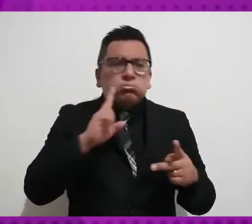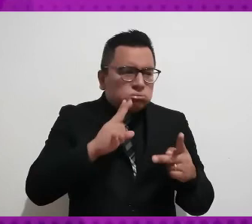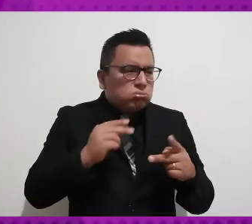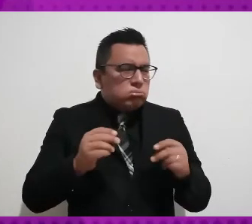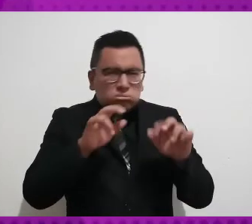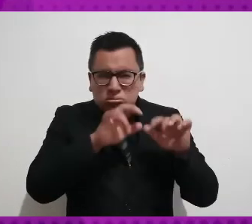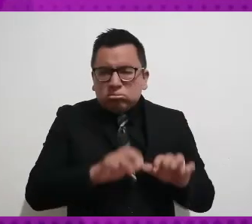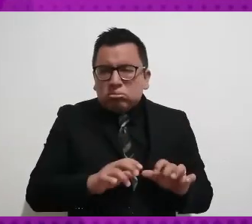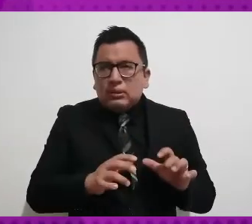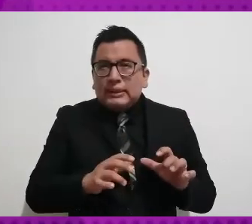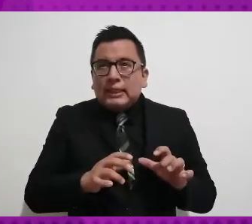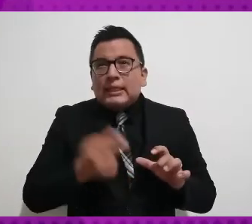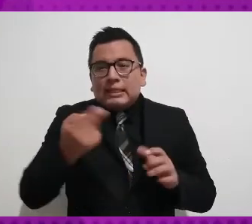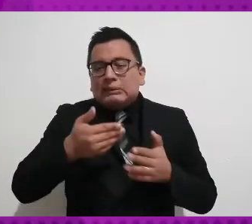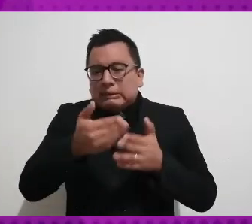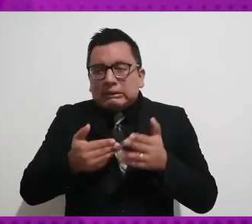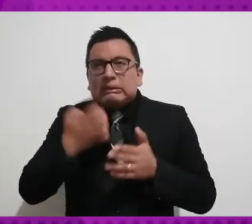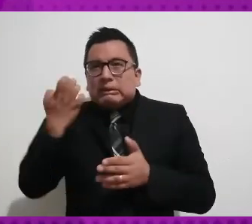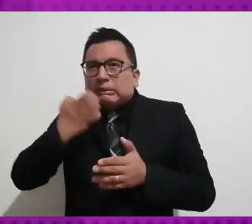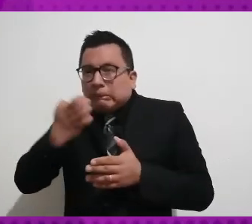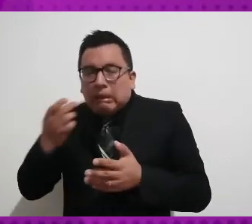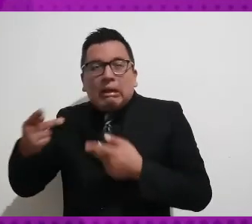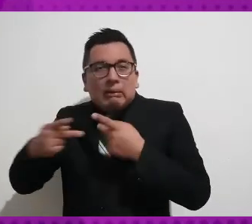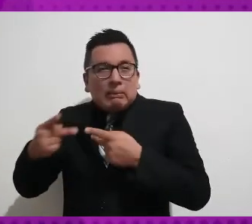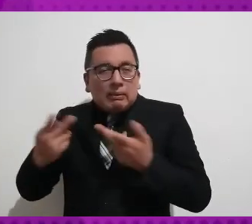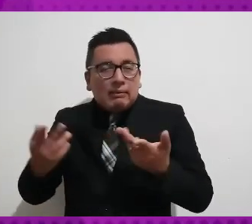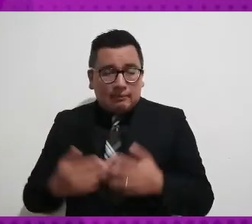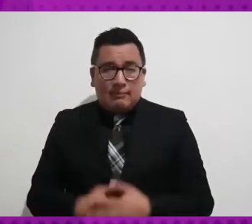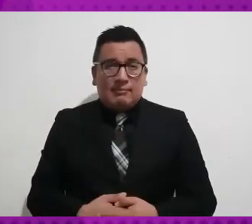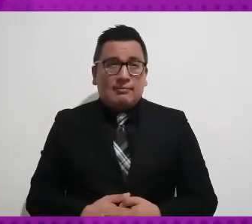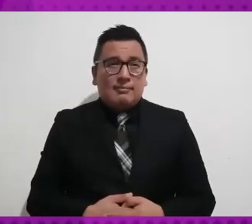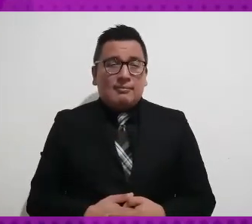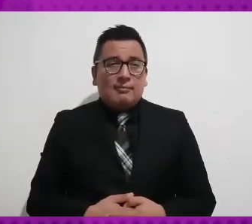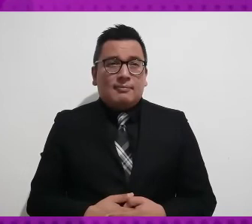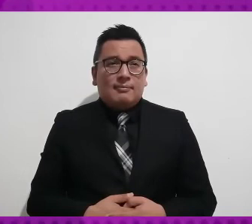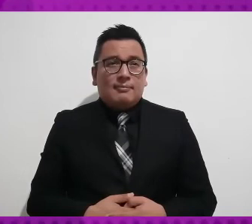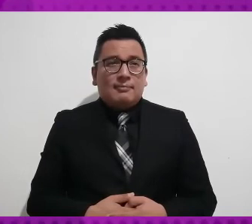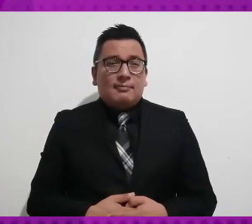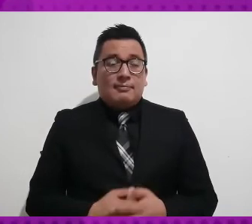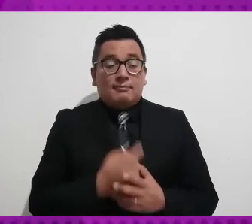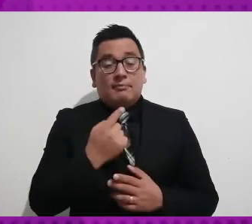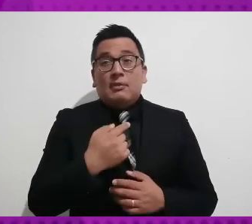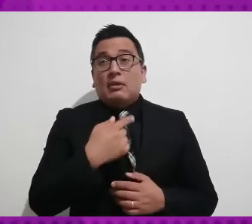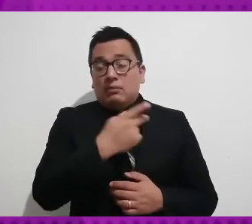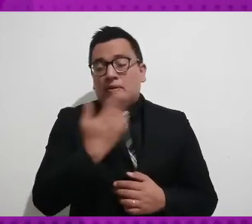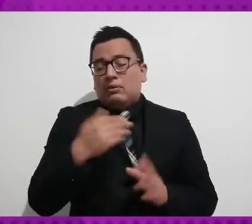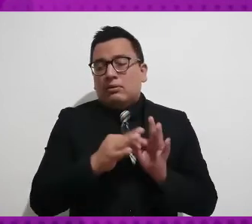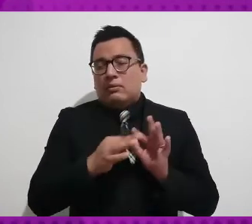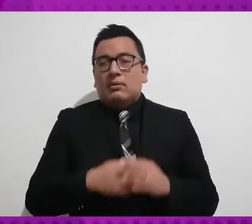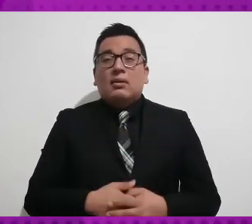implique preparación, que implique conocimiento de lo público, porque lo dijiste tú hace un momento,